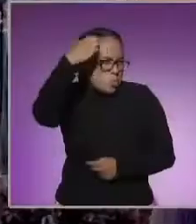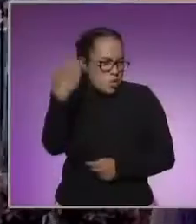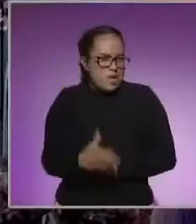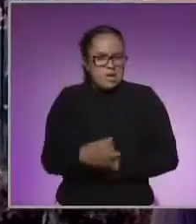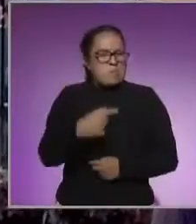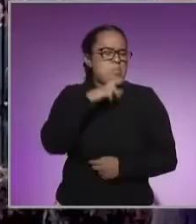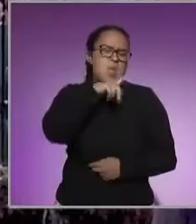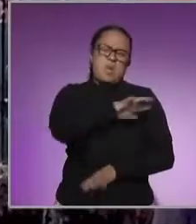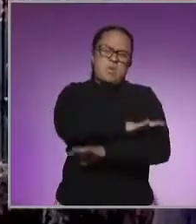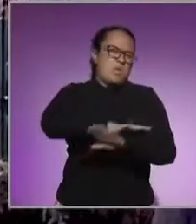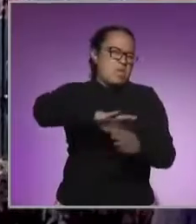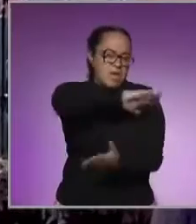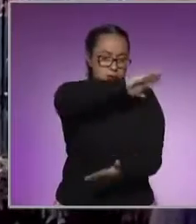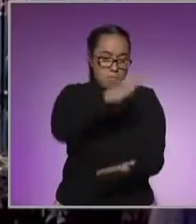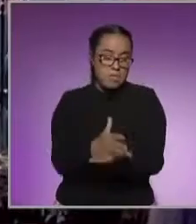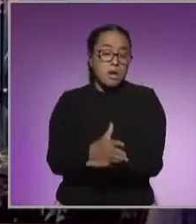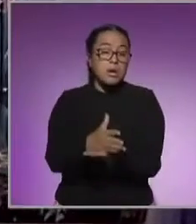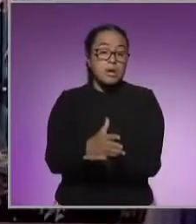llorar